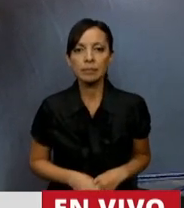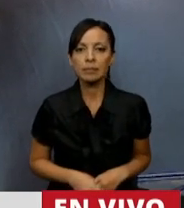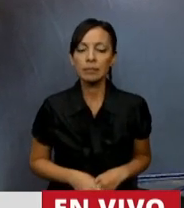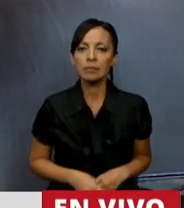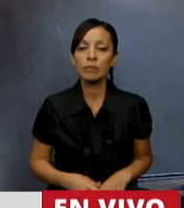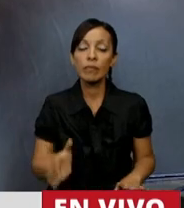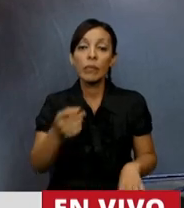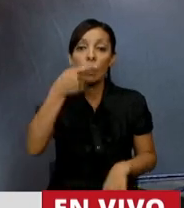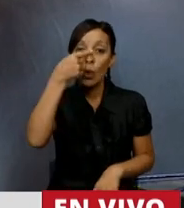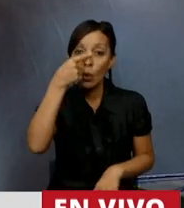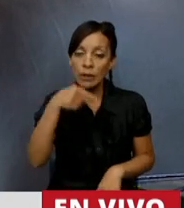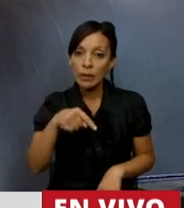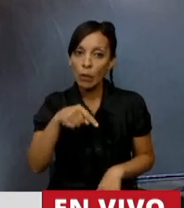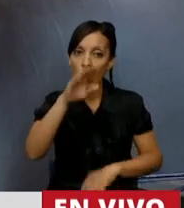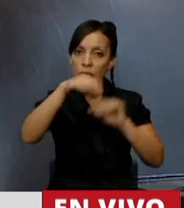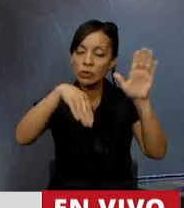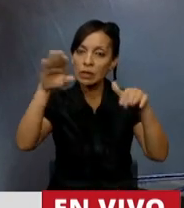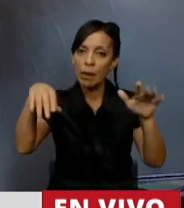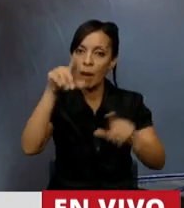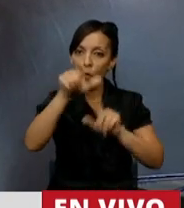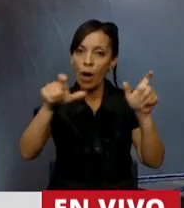hacer un llamado, por último, a los hombres argentinos.